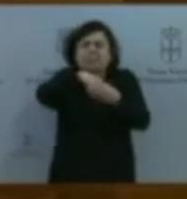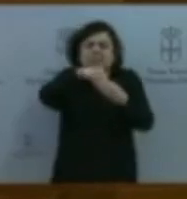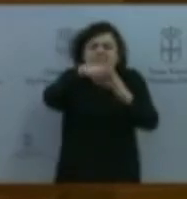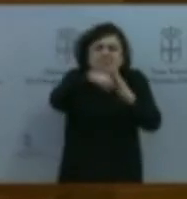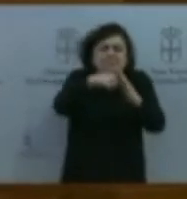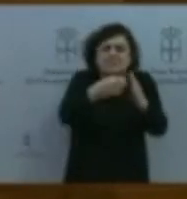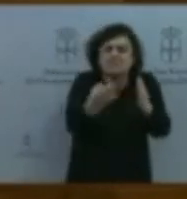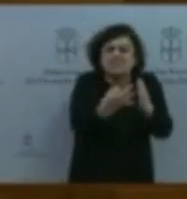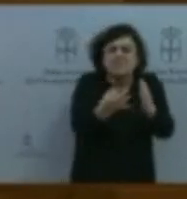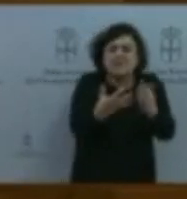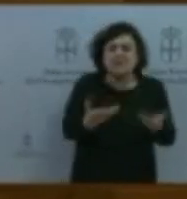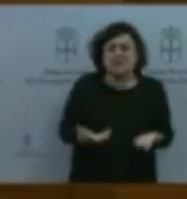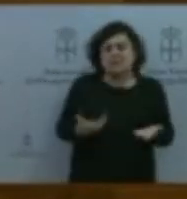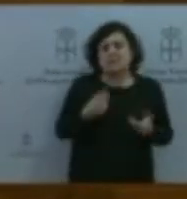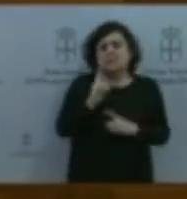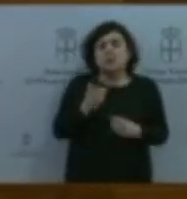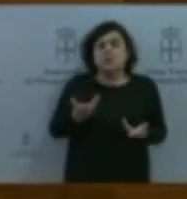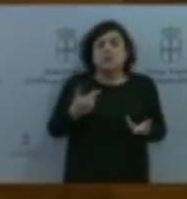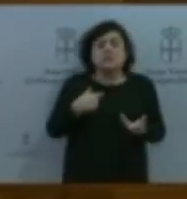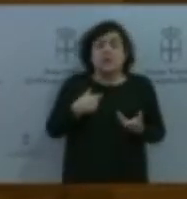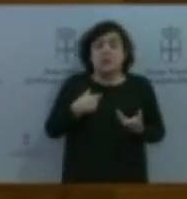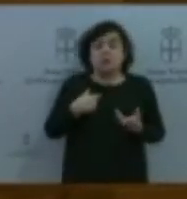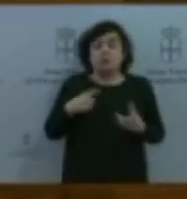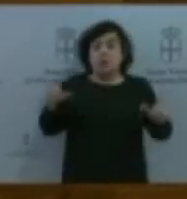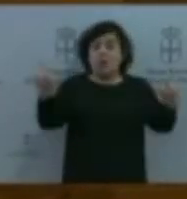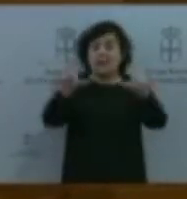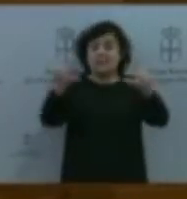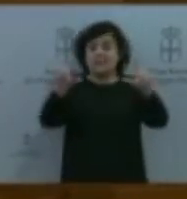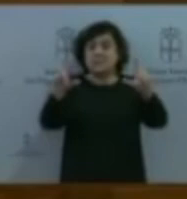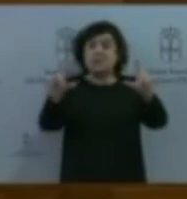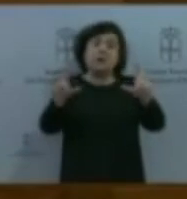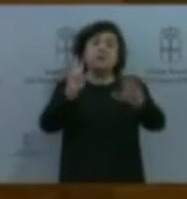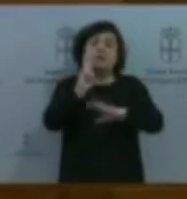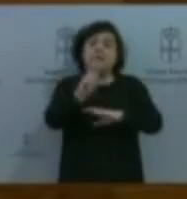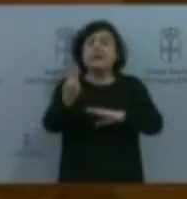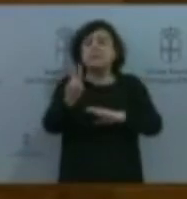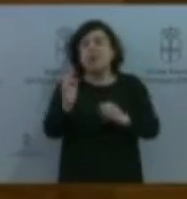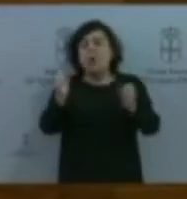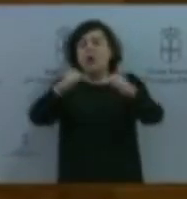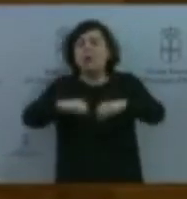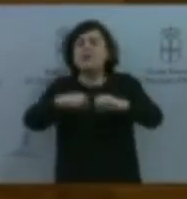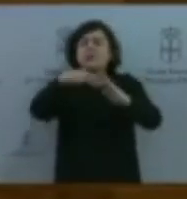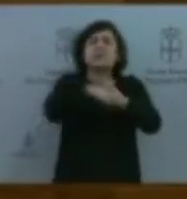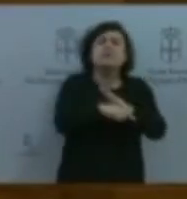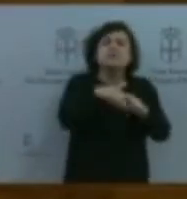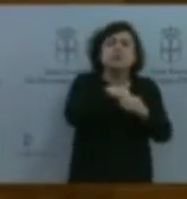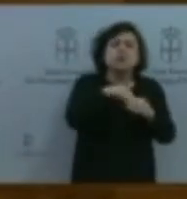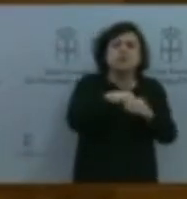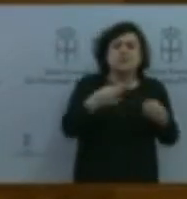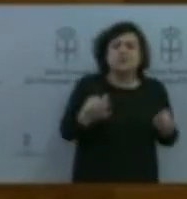cámaras de televisión, sino un acuerdo de fondo que lleve acuerdos, ¿no? Y miren, los compañeros y compañeras del Partido